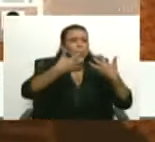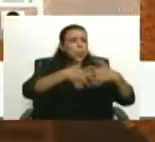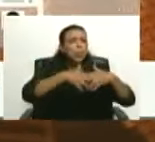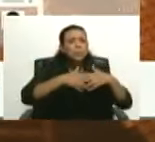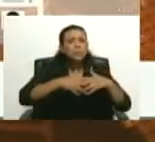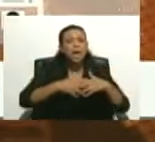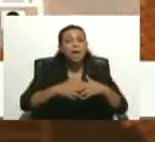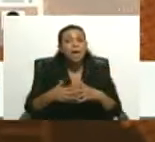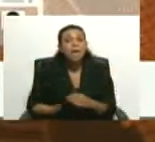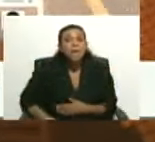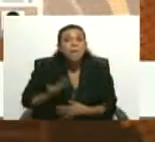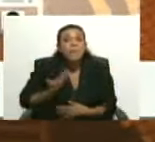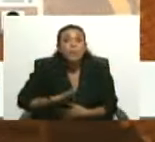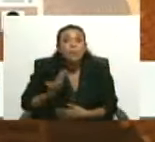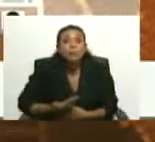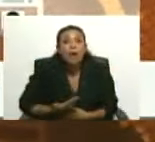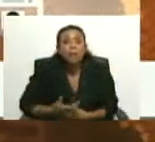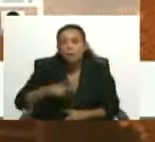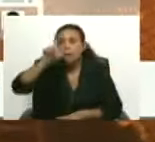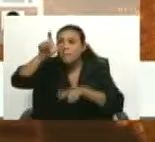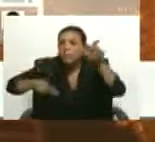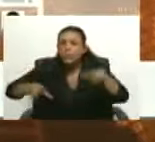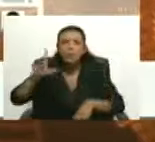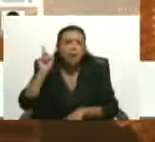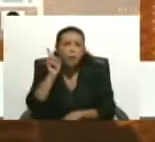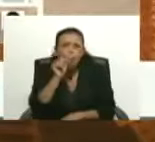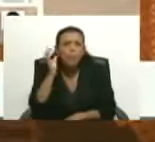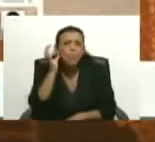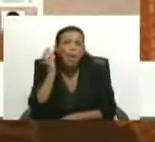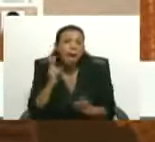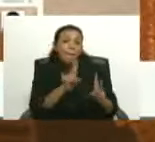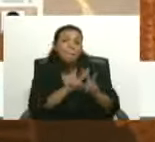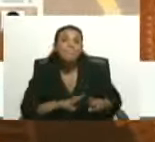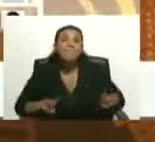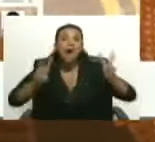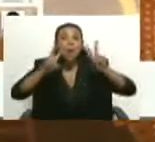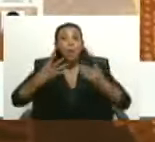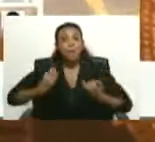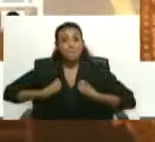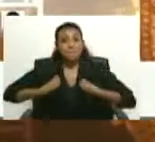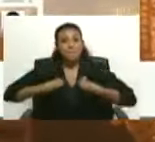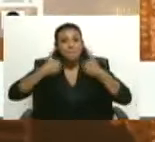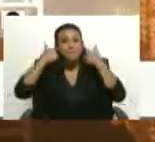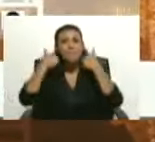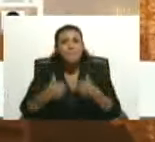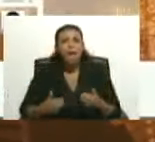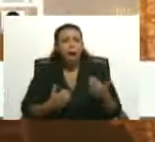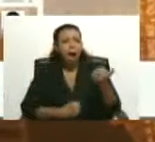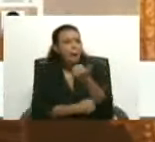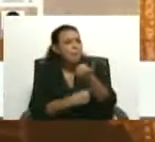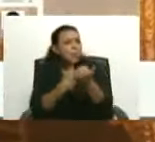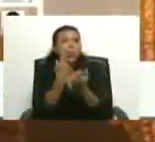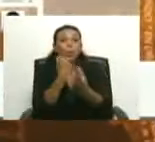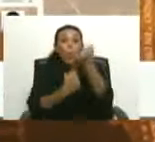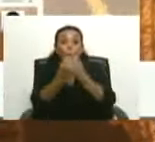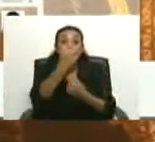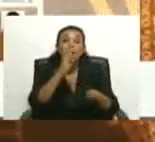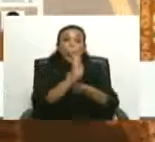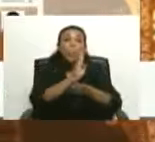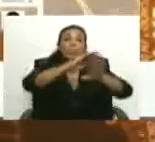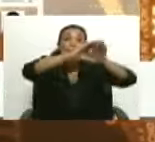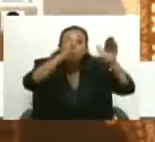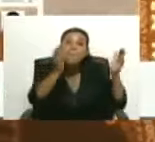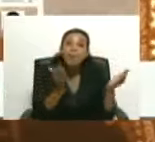rol protagónico de hombres y mujeres con los nuevos valores del vivir bien, que apoyen una economía ecológica